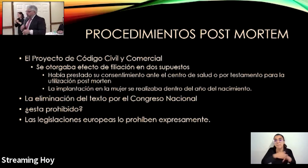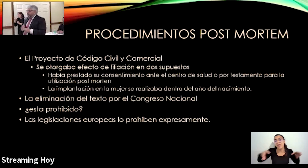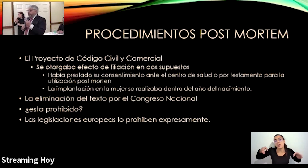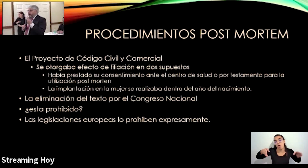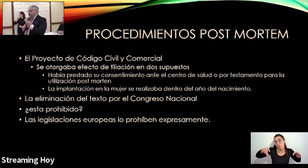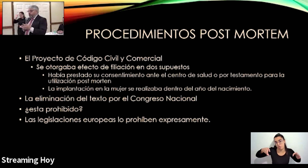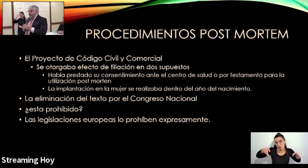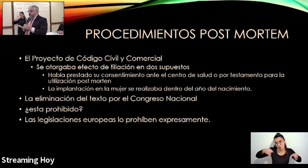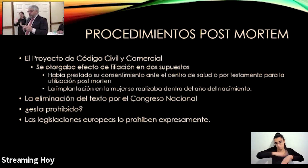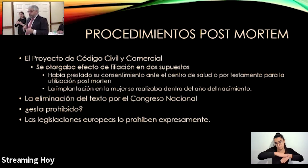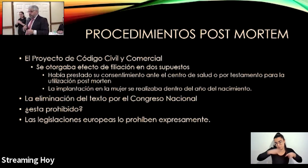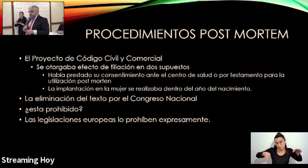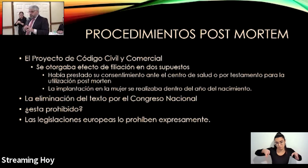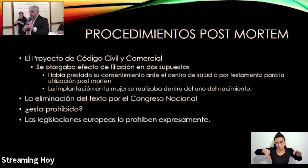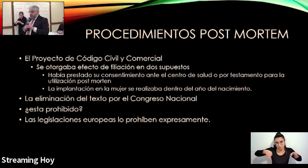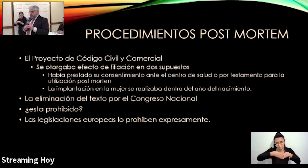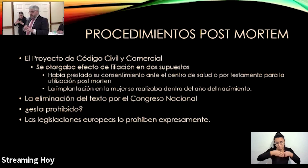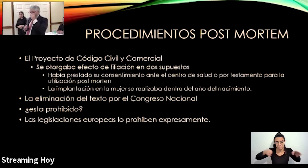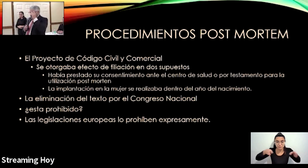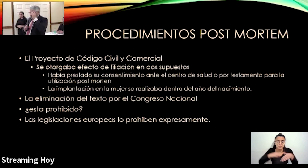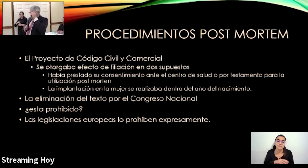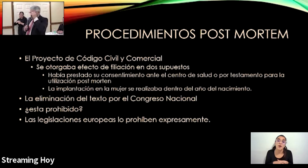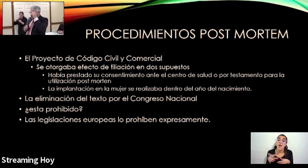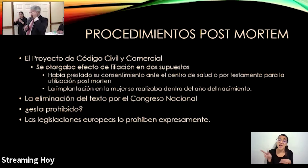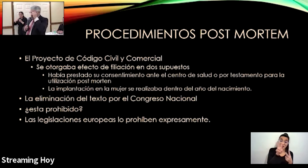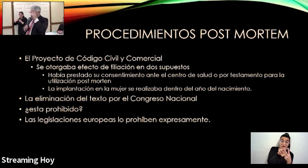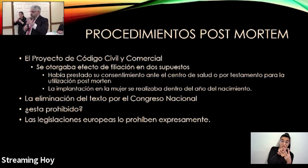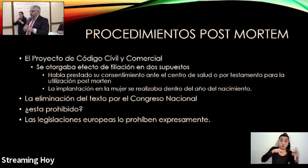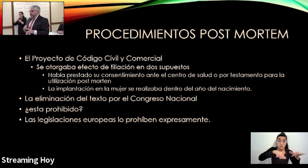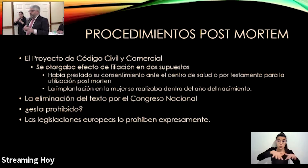tiempo. En ambos casos,